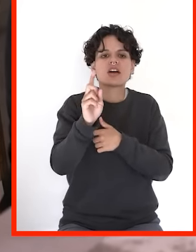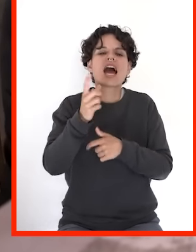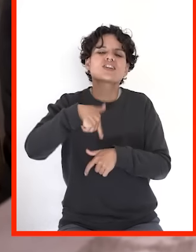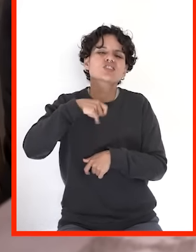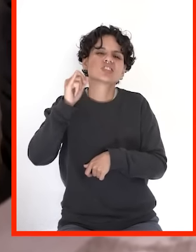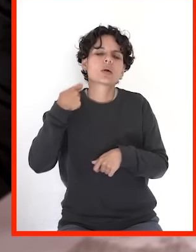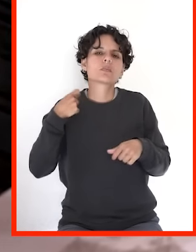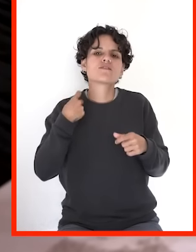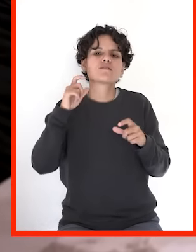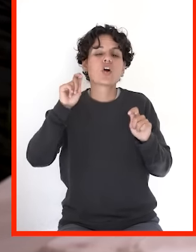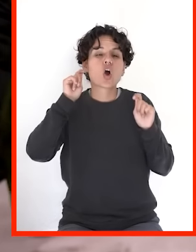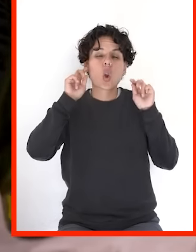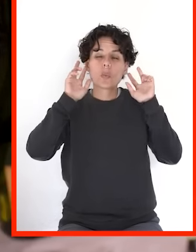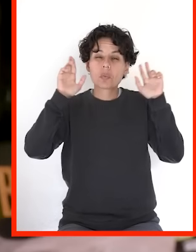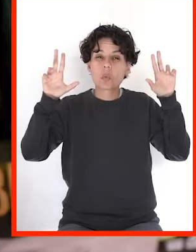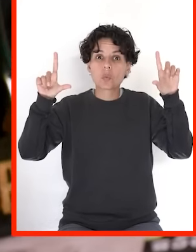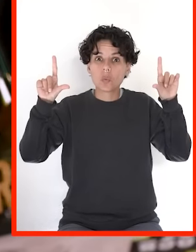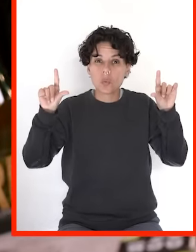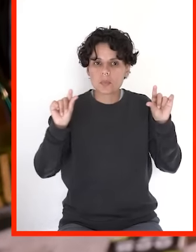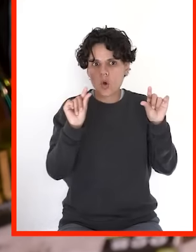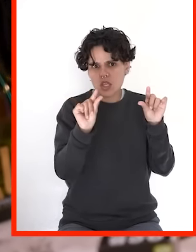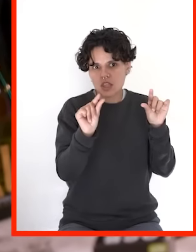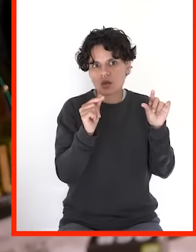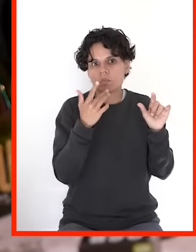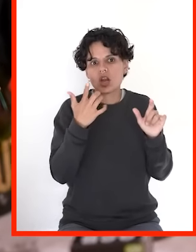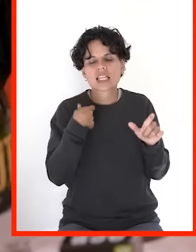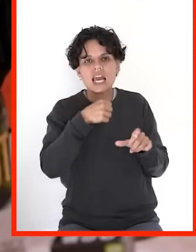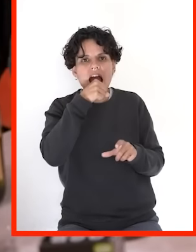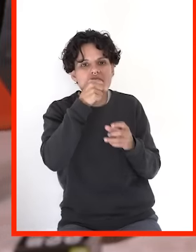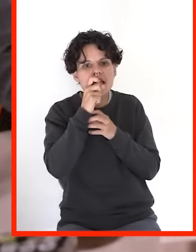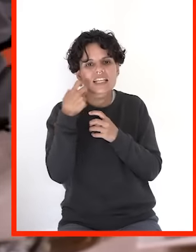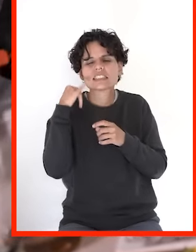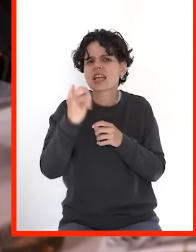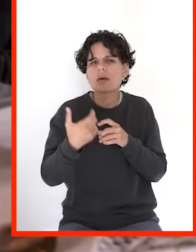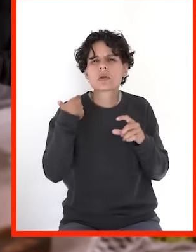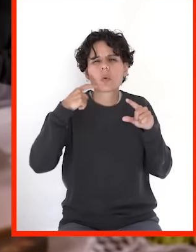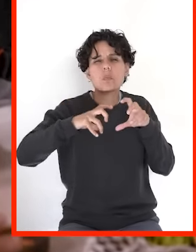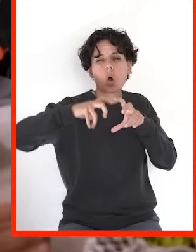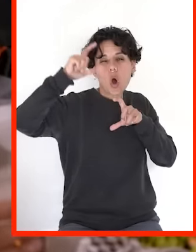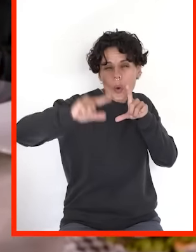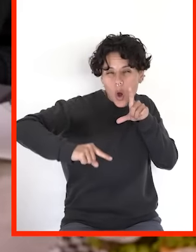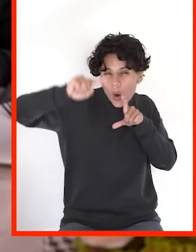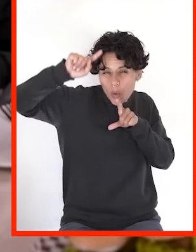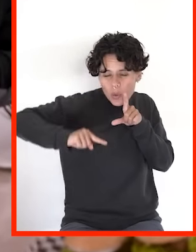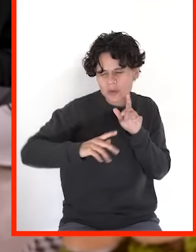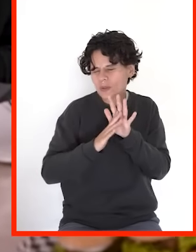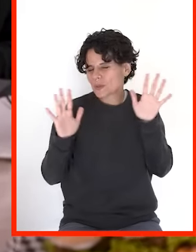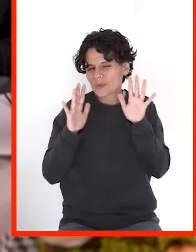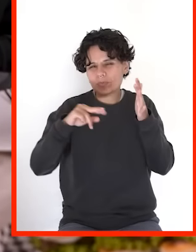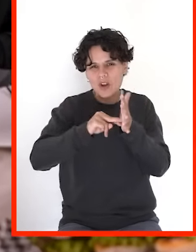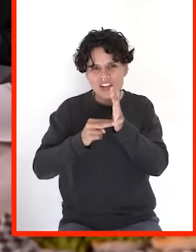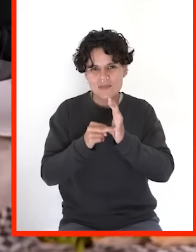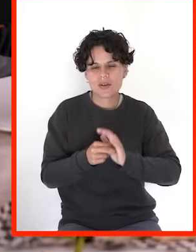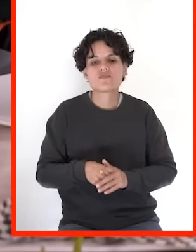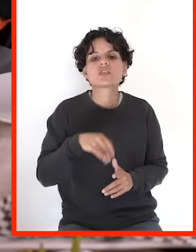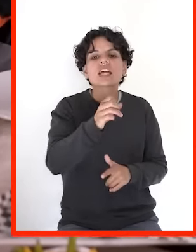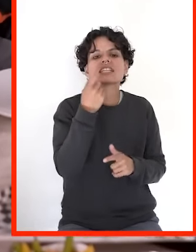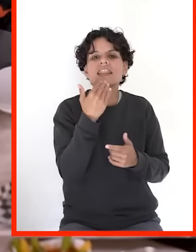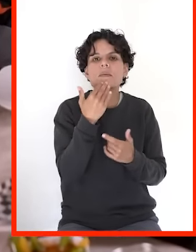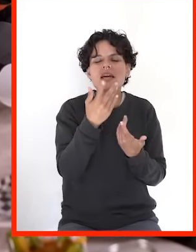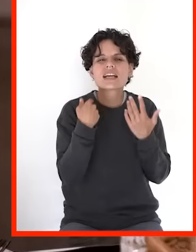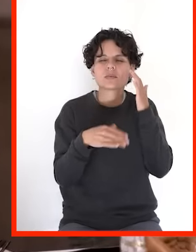nosotros. Siempre me bajan el volumen. Pues te canta y se acopla, no sé por qué. Está desapeleado, ¿no? En mi parte siempre este weón como que se equivoca a propósito